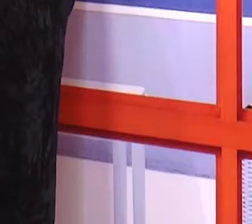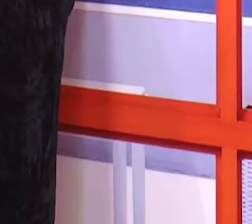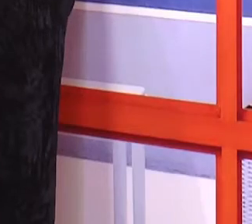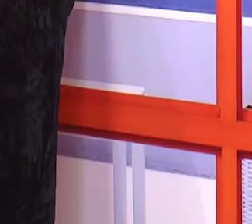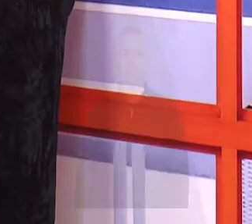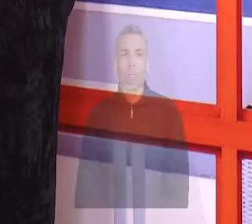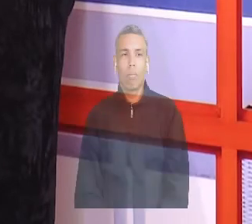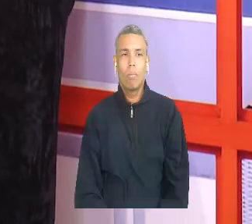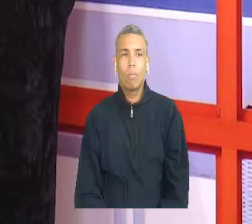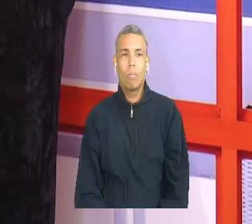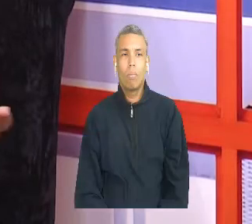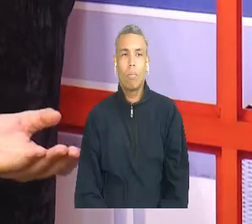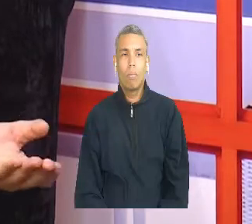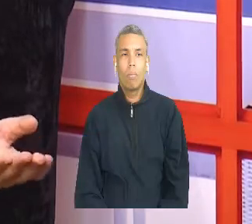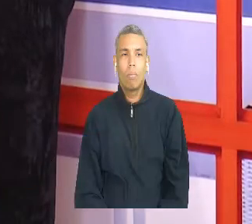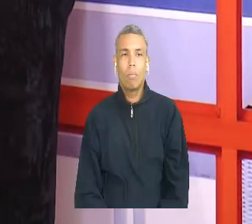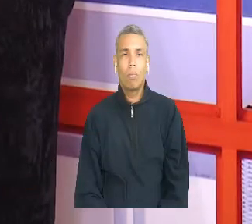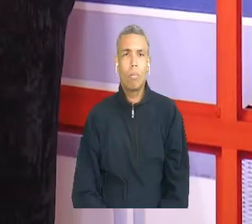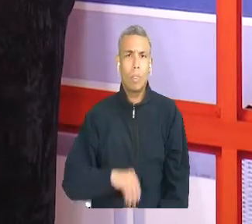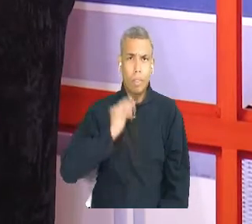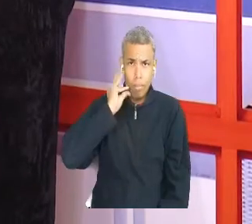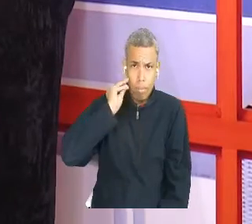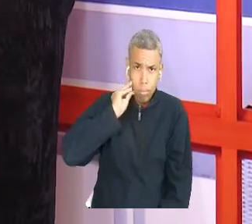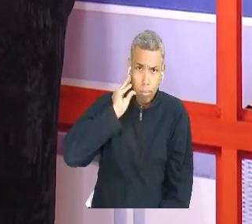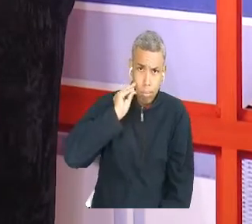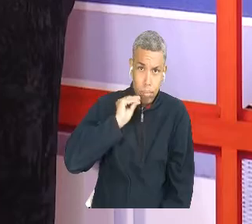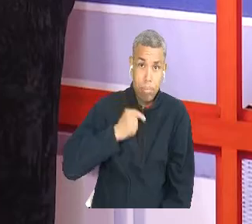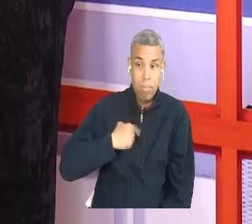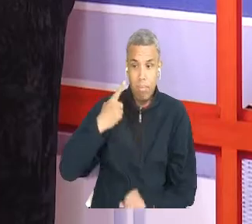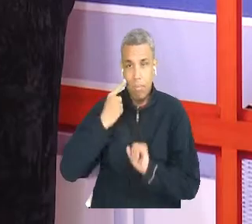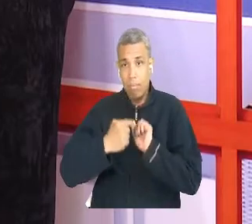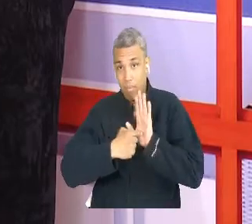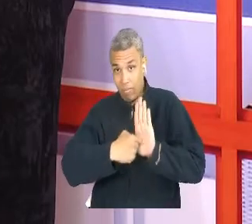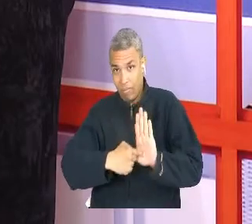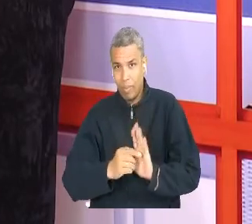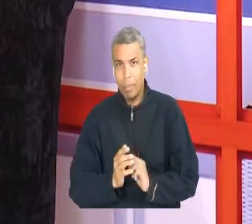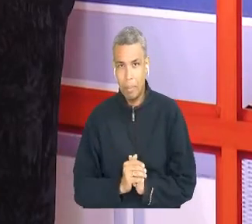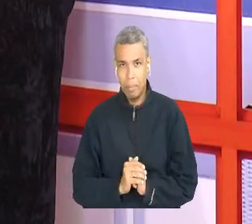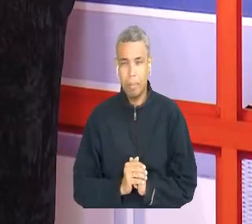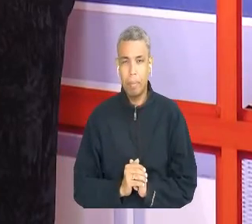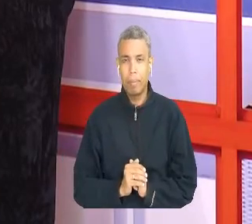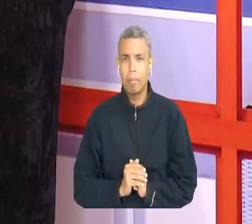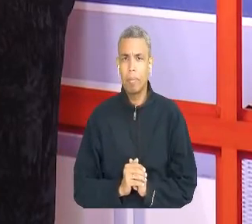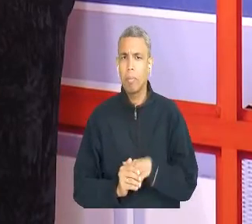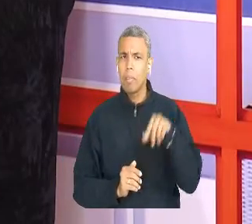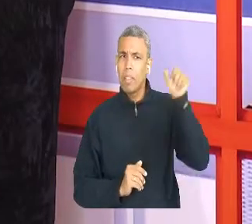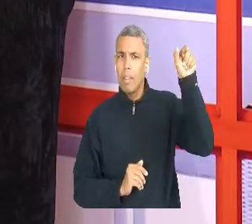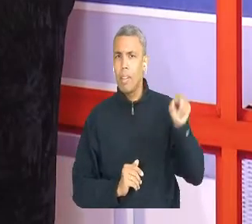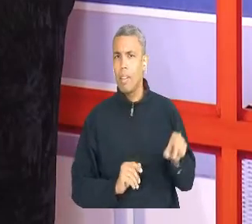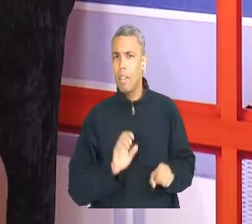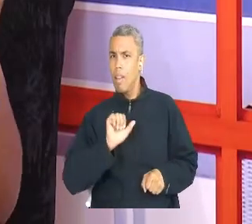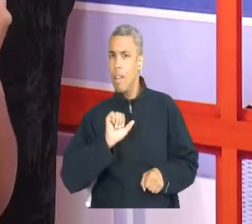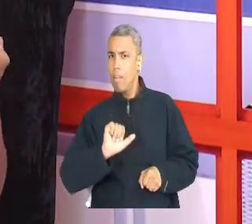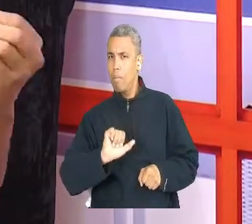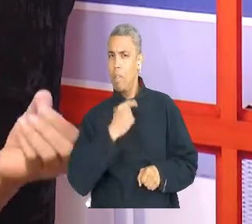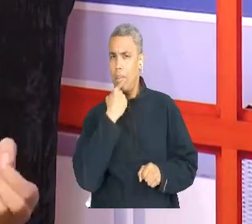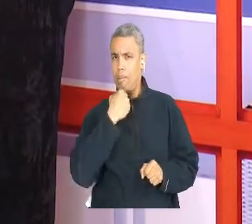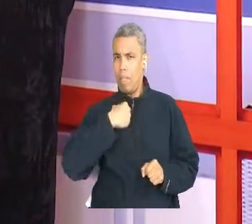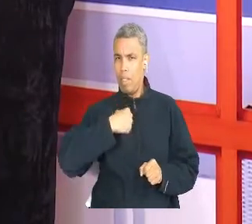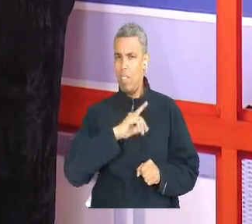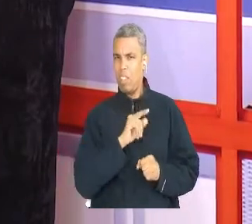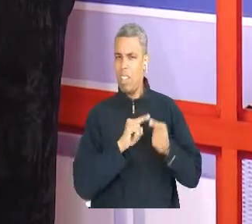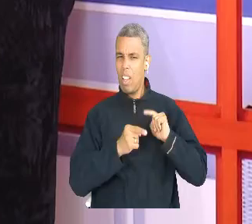las dudas de nuestros televidentes una televidente nos comentó que inicialmente pues ella empieza a